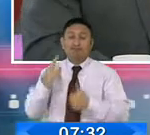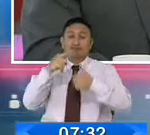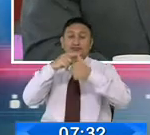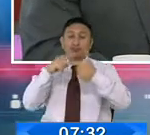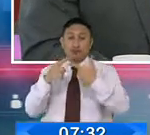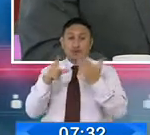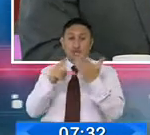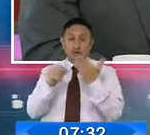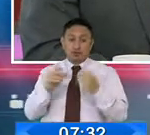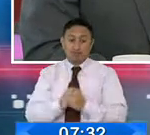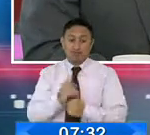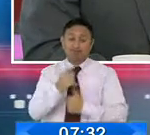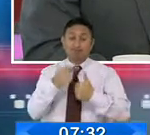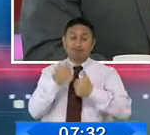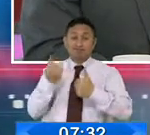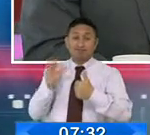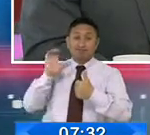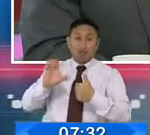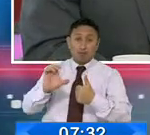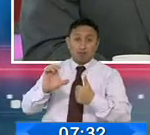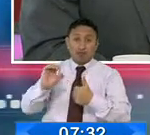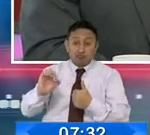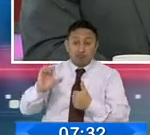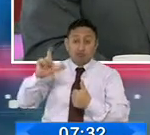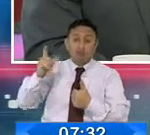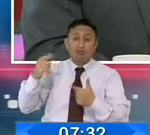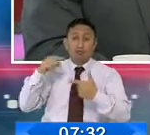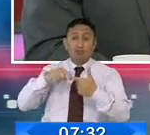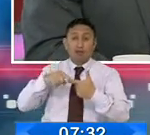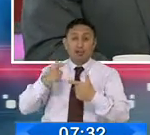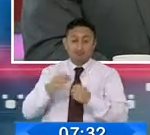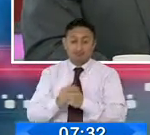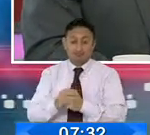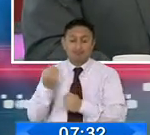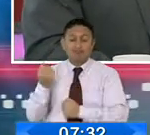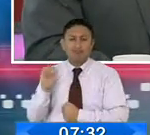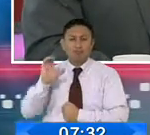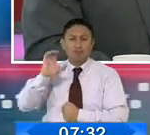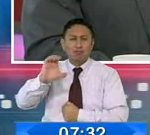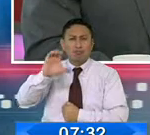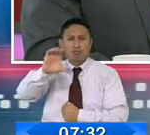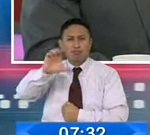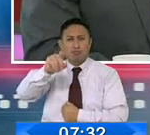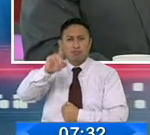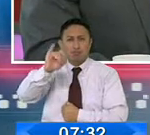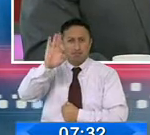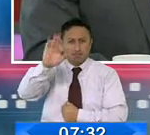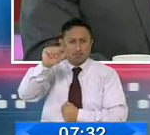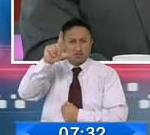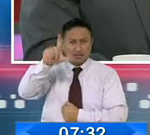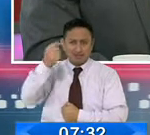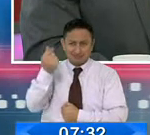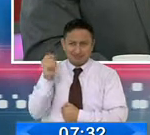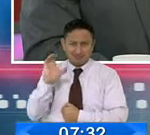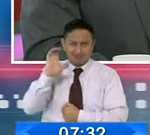financieros, Capital Crece y Capital Progreso. Capital Crece, ¿de qué se trata esto? Okay. Capital